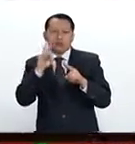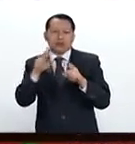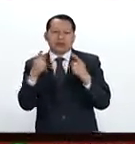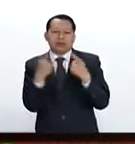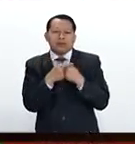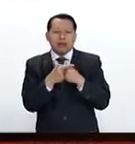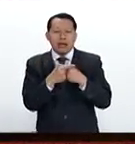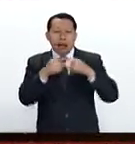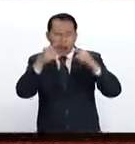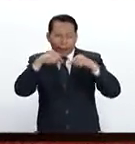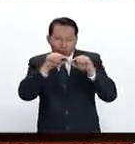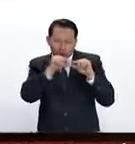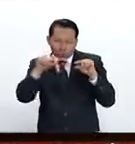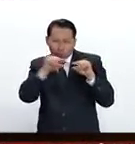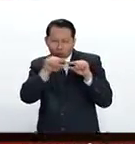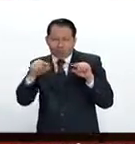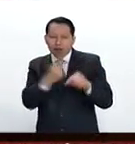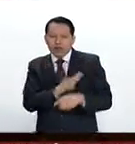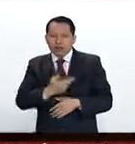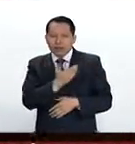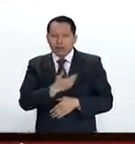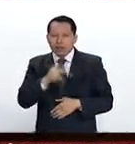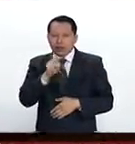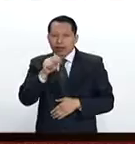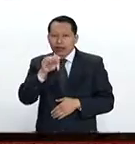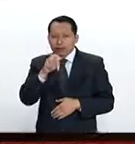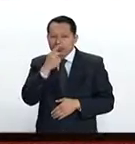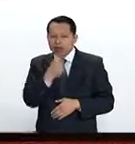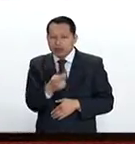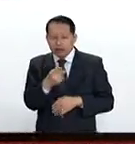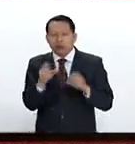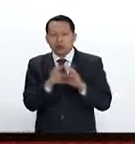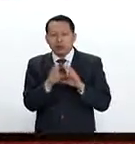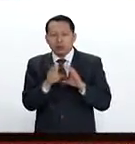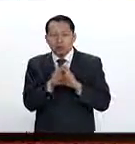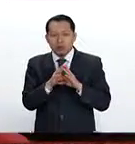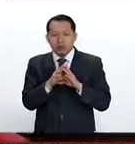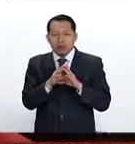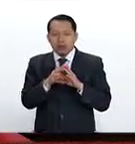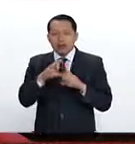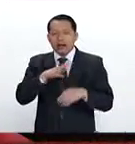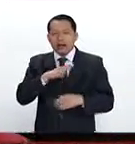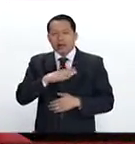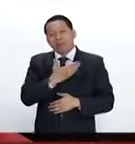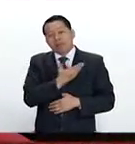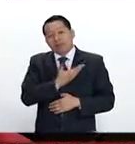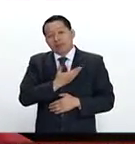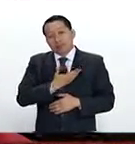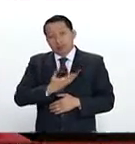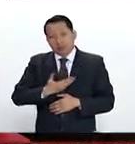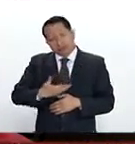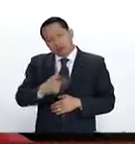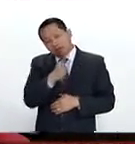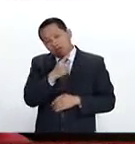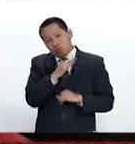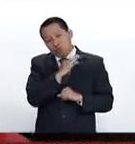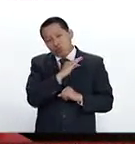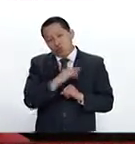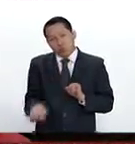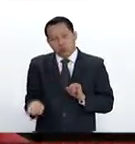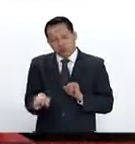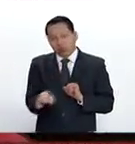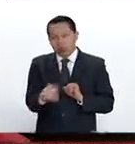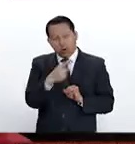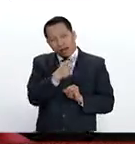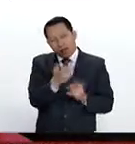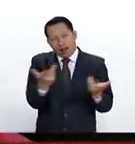abajo ponían una frase del vicepresidente Pence que decía: el comandante en jefe siempre tiene la última palabra. Entonces, pues